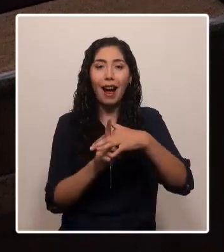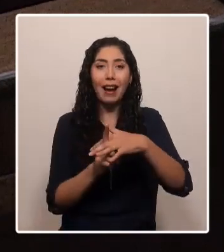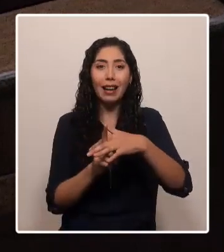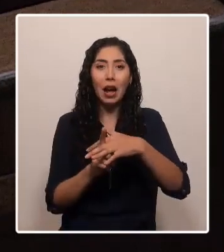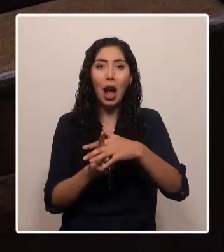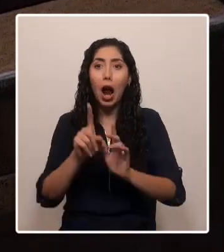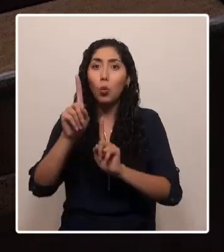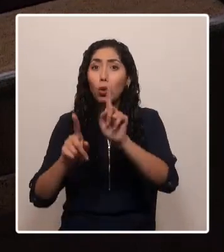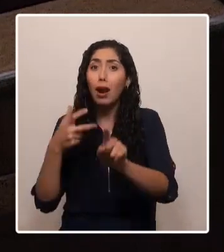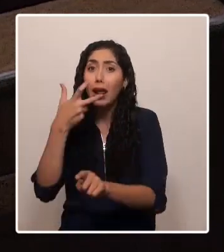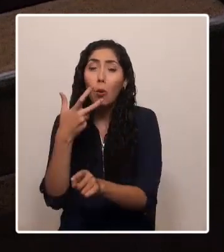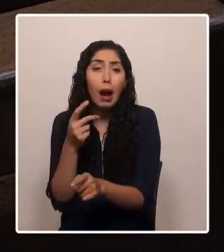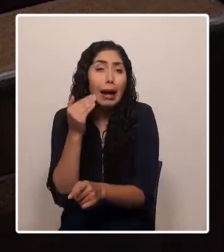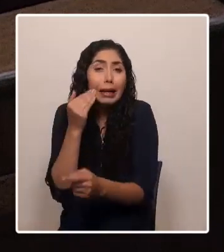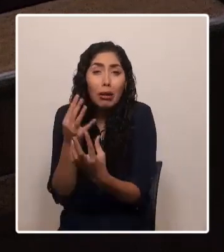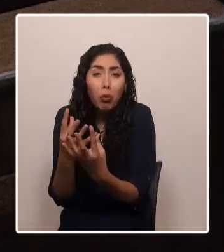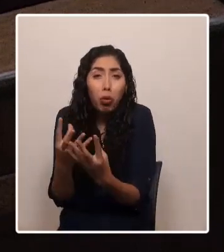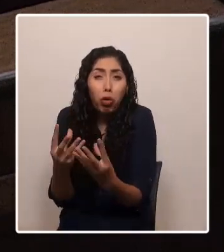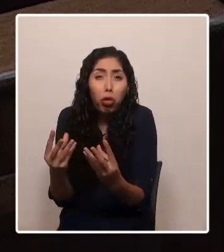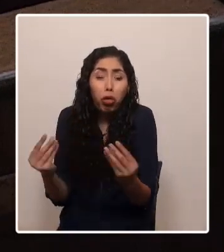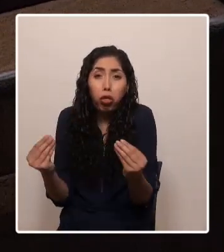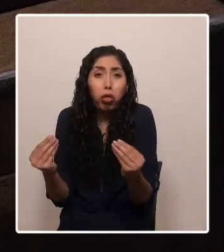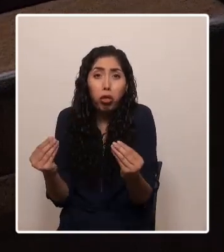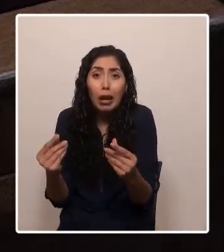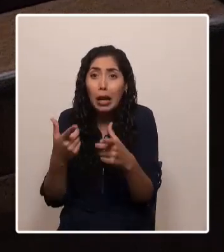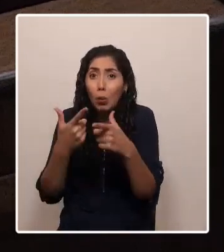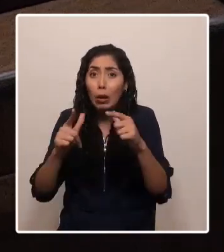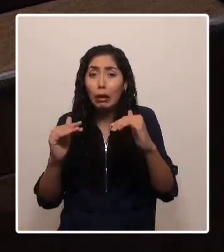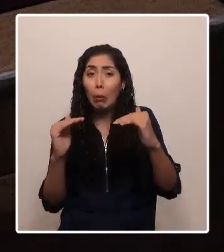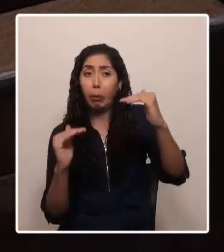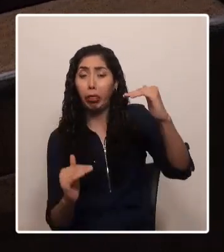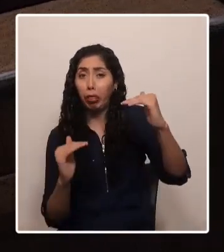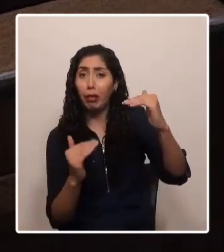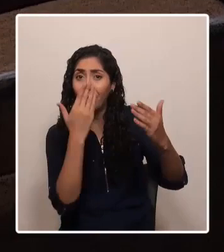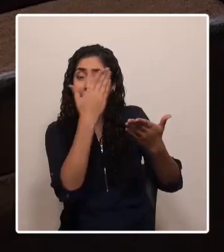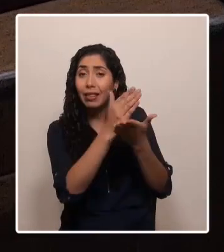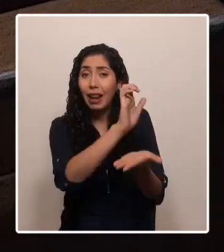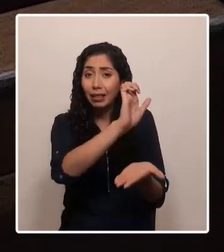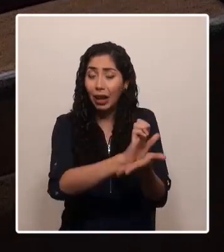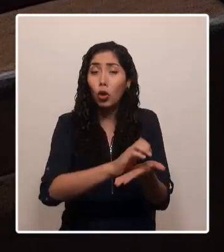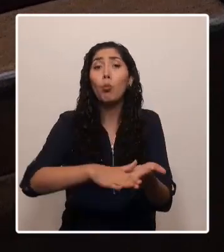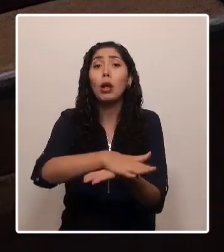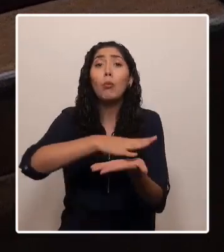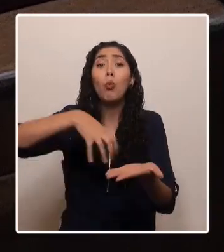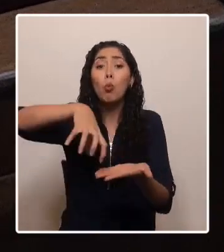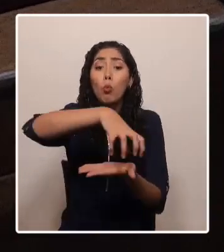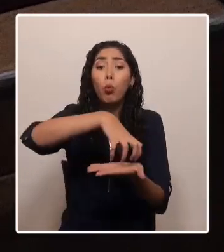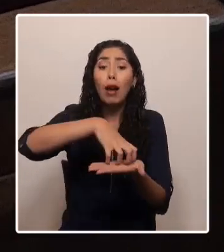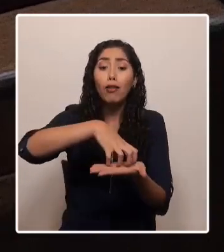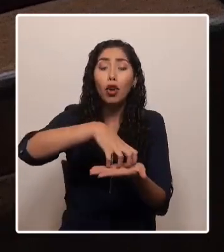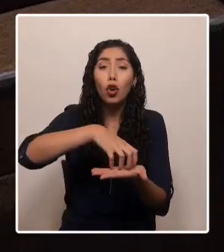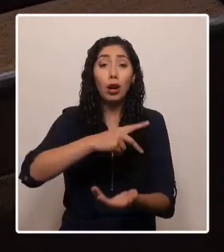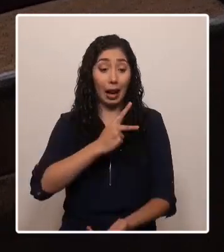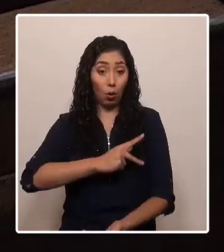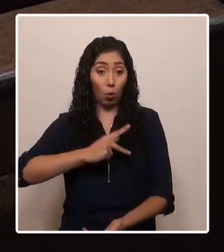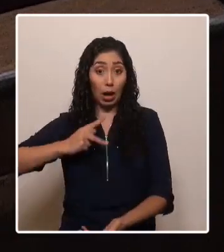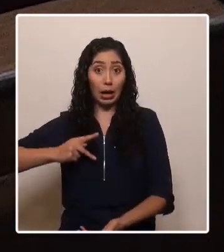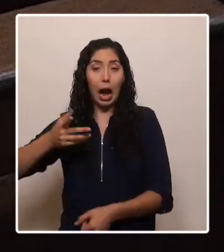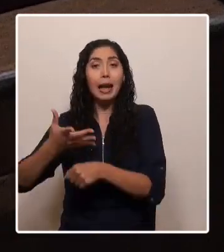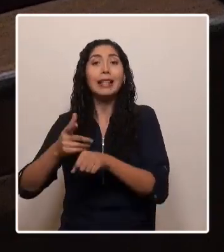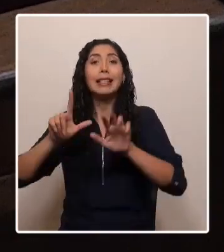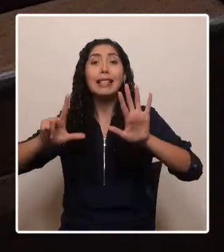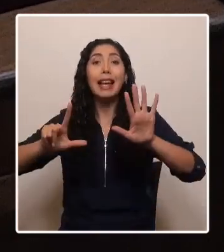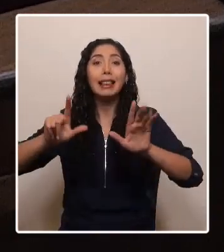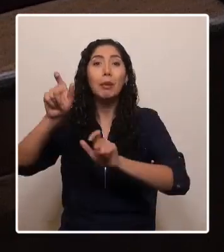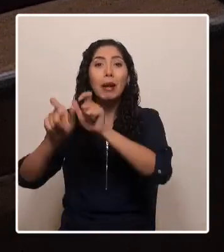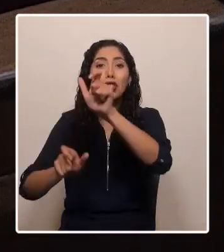en desmedro lingüístico frente al Estado chileno. En el caso del pueblo Cahuascar quedan aproximadamente 7 personas mayores de edad hablantes.